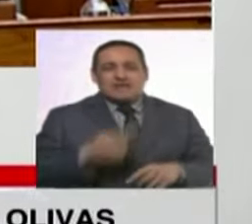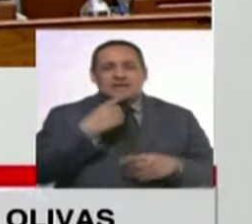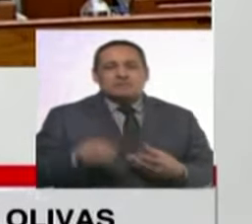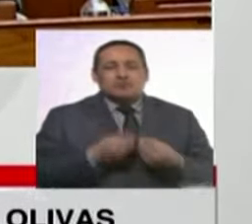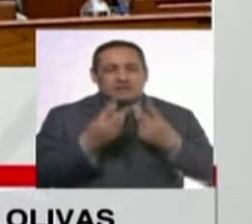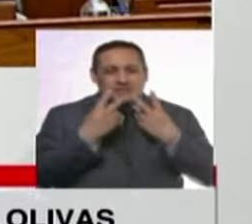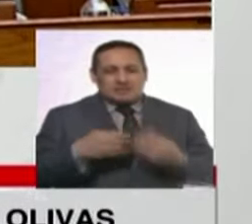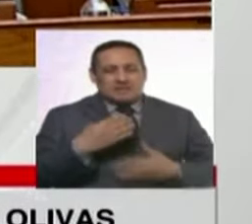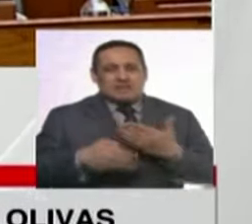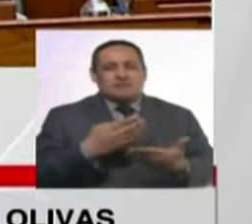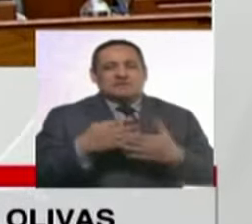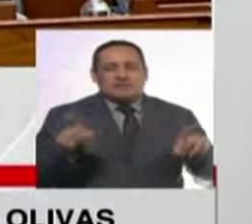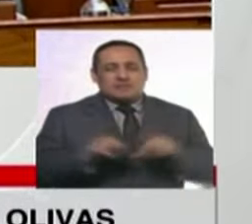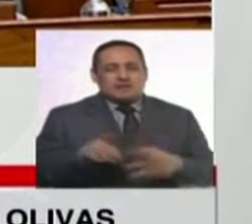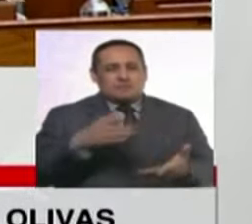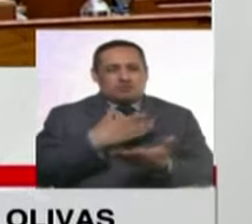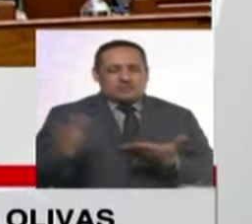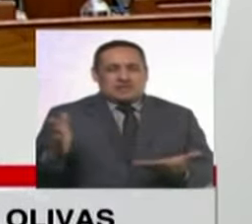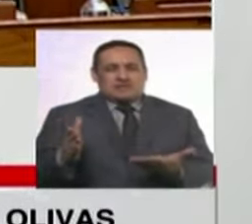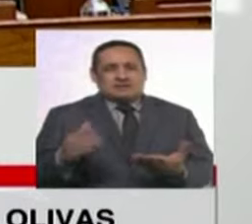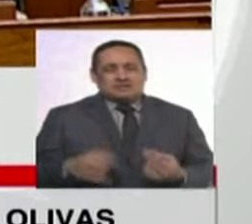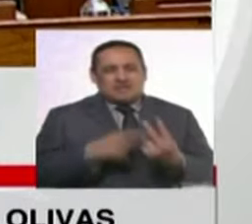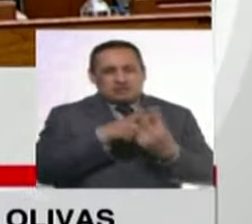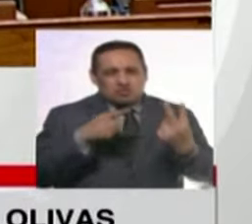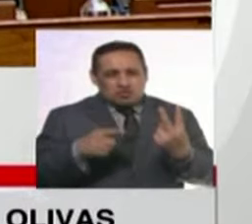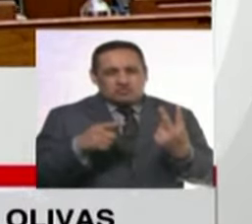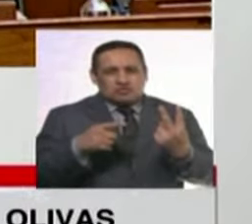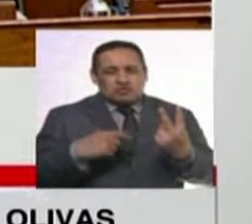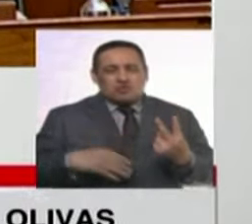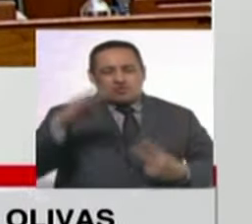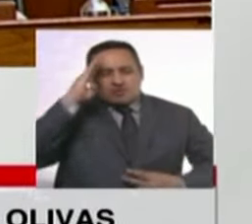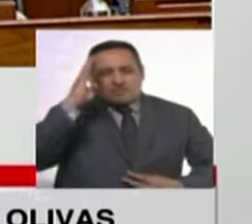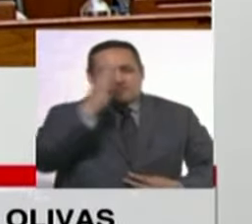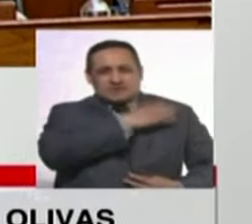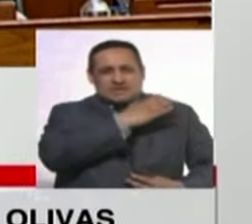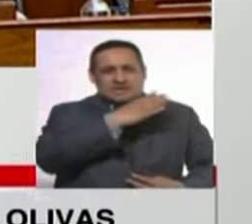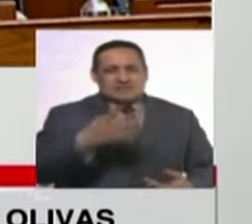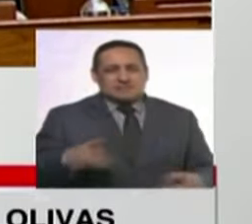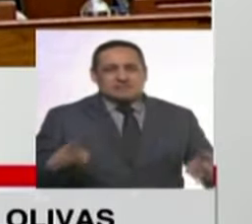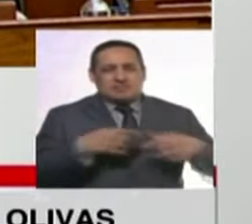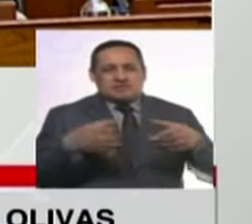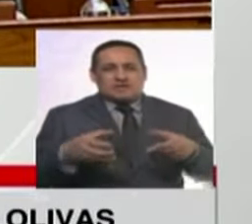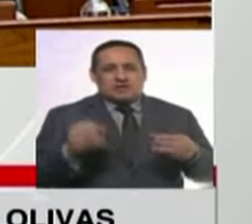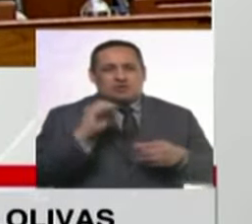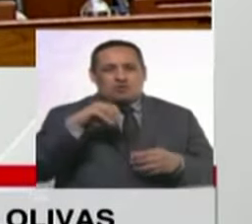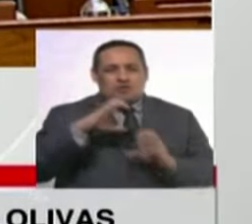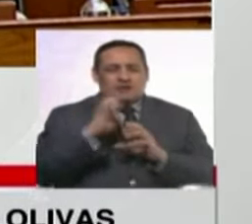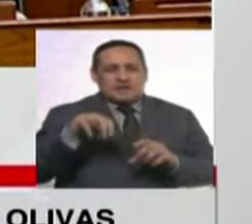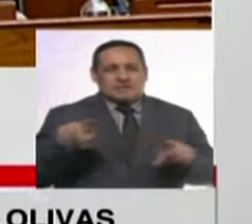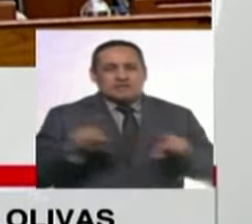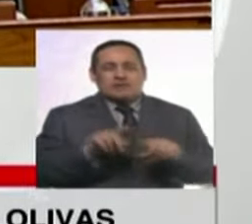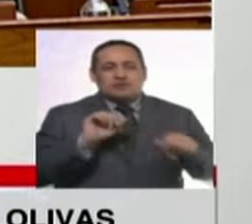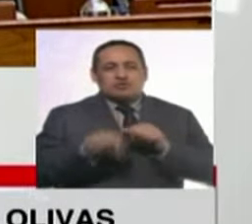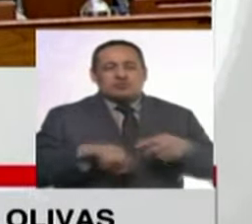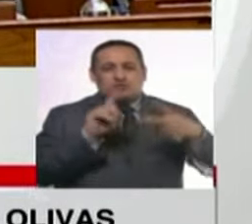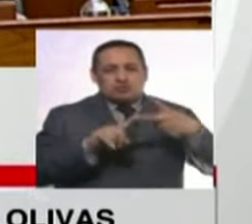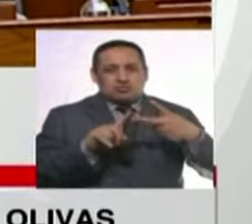se llevó a cabo el retiro de dos oficiales del congen y el número 2